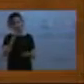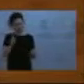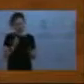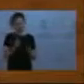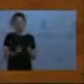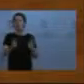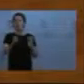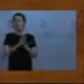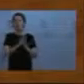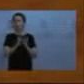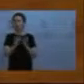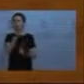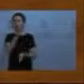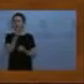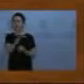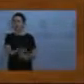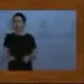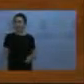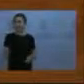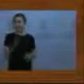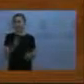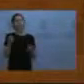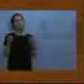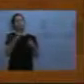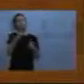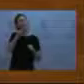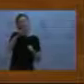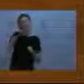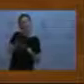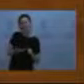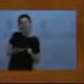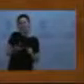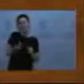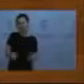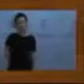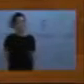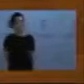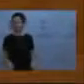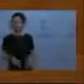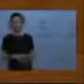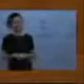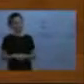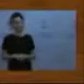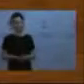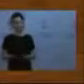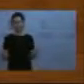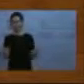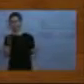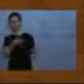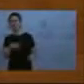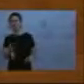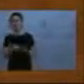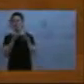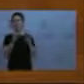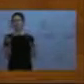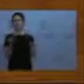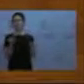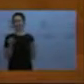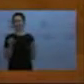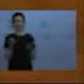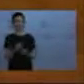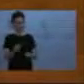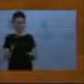que se informa a los niños, ya no le puede haber un entrenador que diga que eso está bien, que hay que ganar por encima de cualquier precio y que no importa lesionar a alguien con tal de ganar el partido,